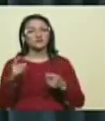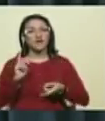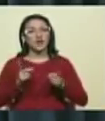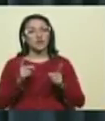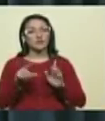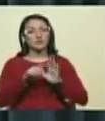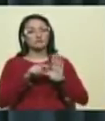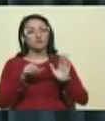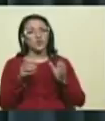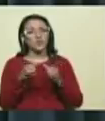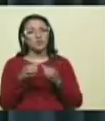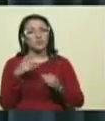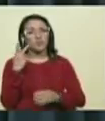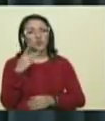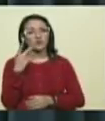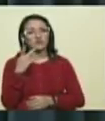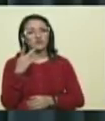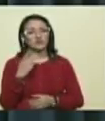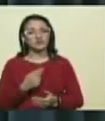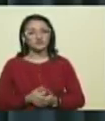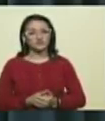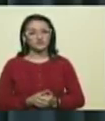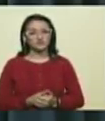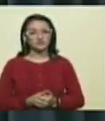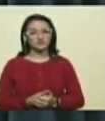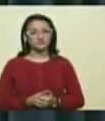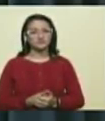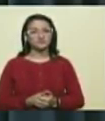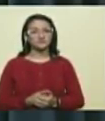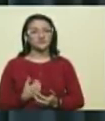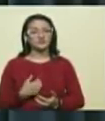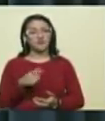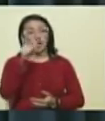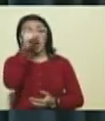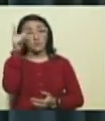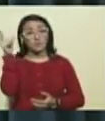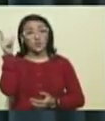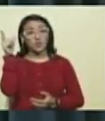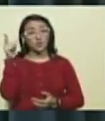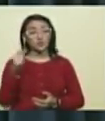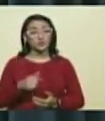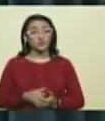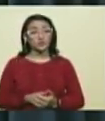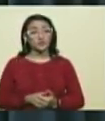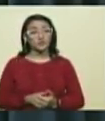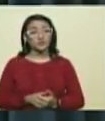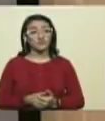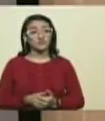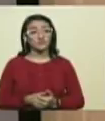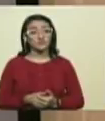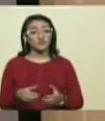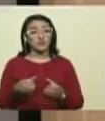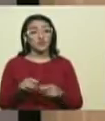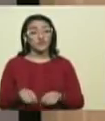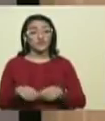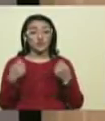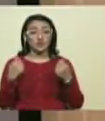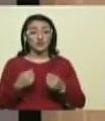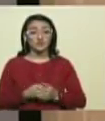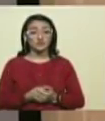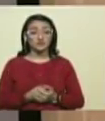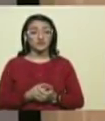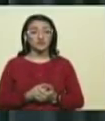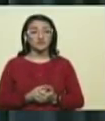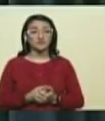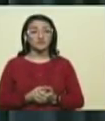de fin político. Verbigracia. El señor Leopoldo López, que por vías violentas, no lo digo yo, lo dijo la